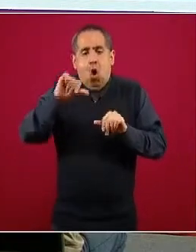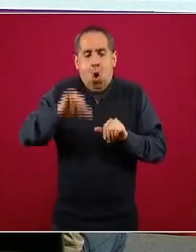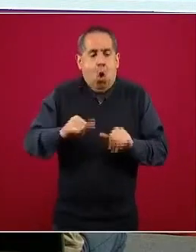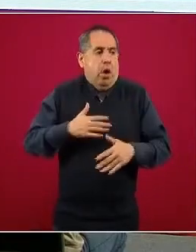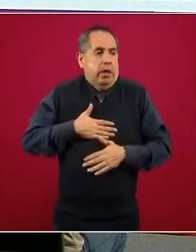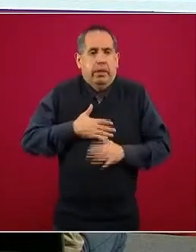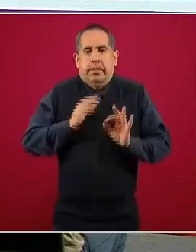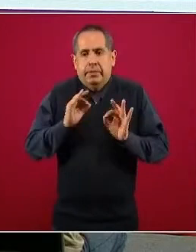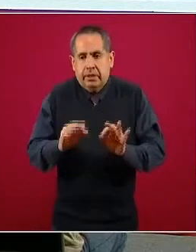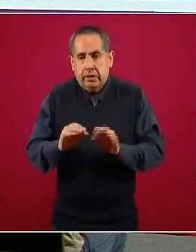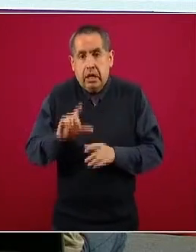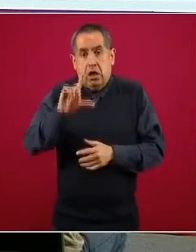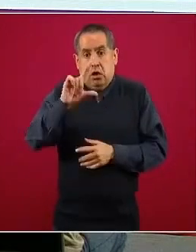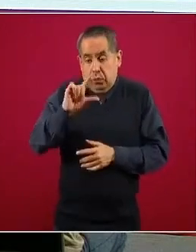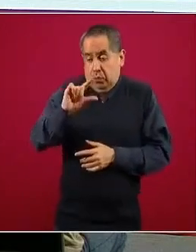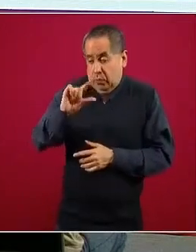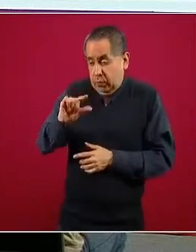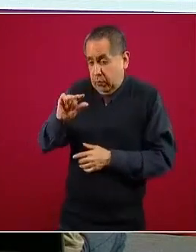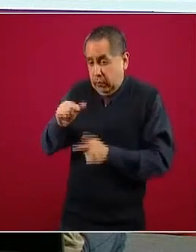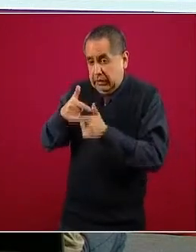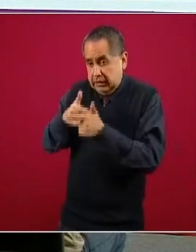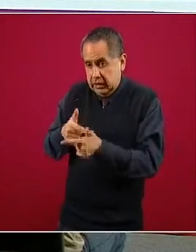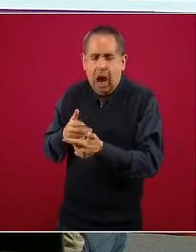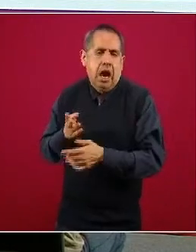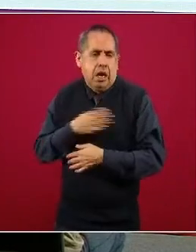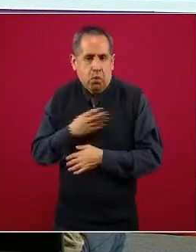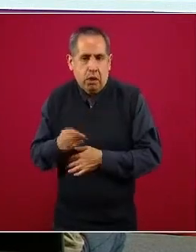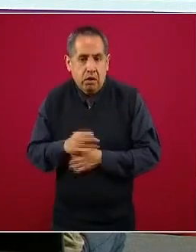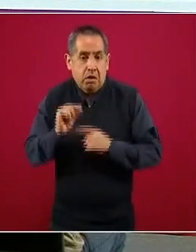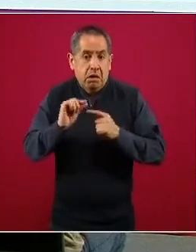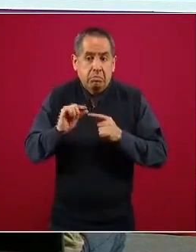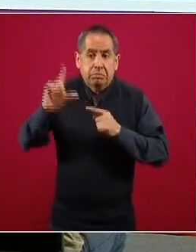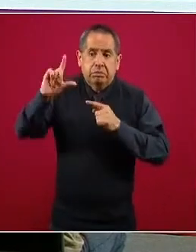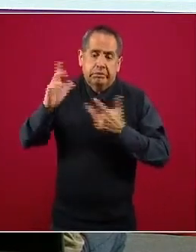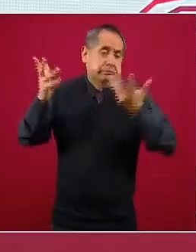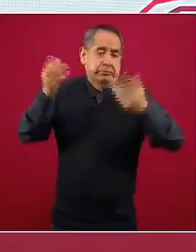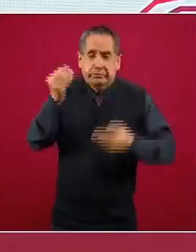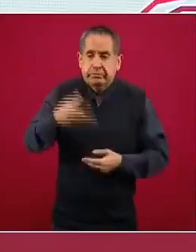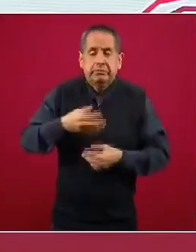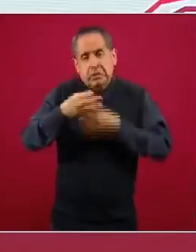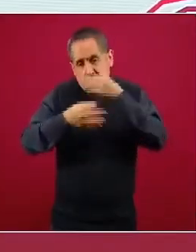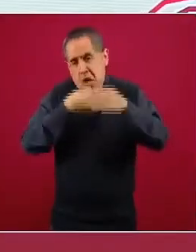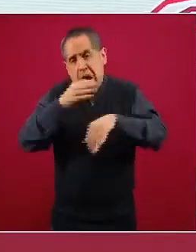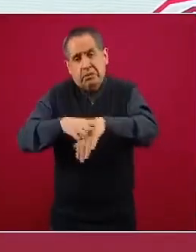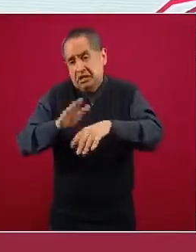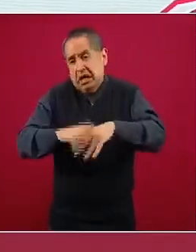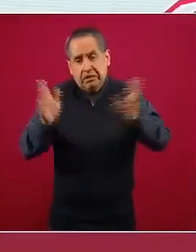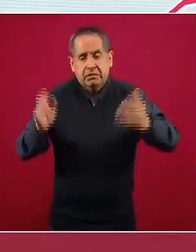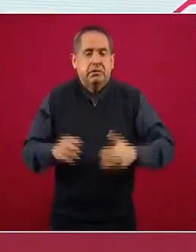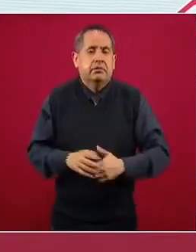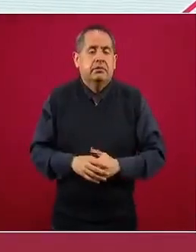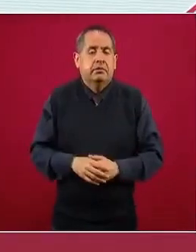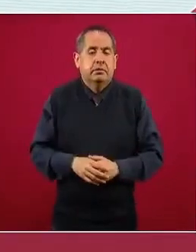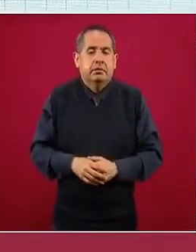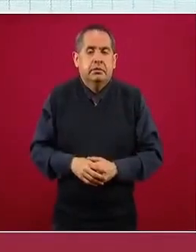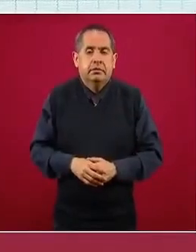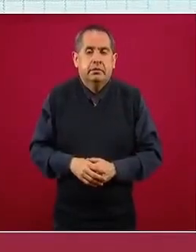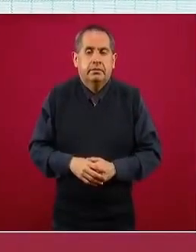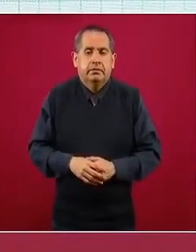alentadora. Si se mantiene, excelente. Si no se mantiene, lo vamos a decir aquí. La siguiente.